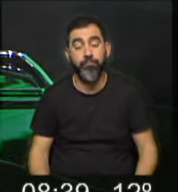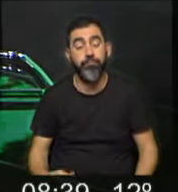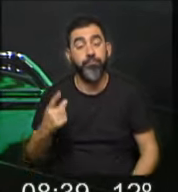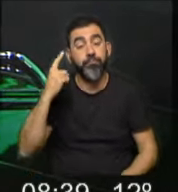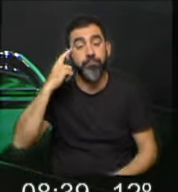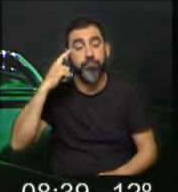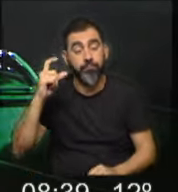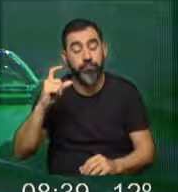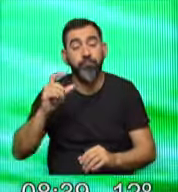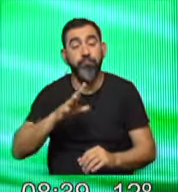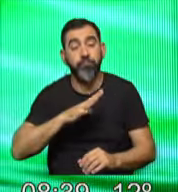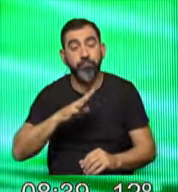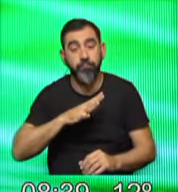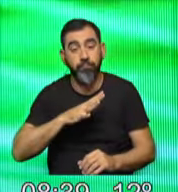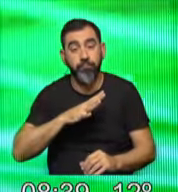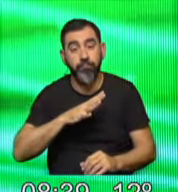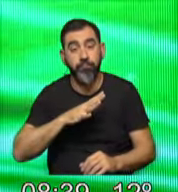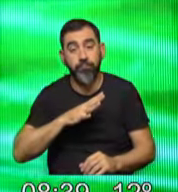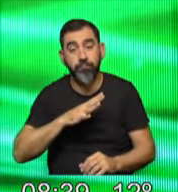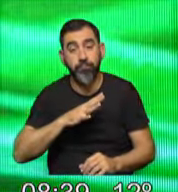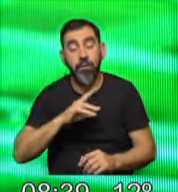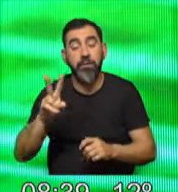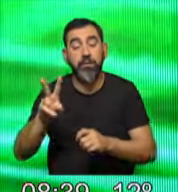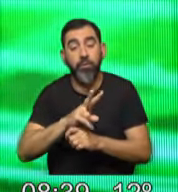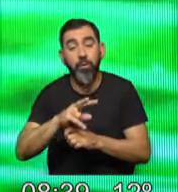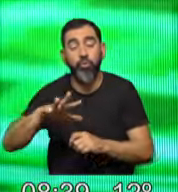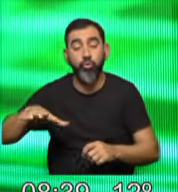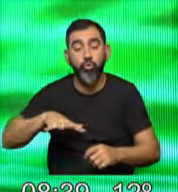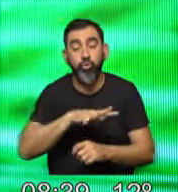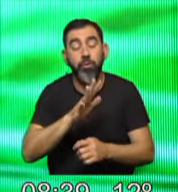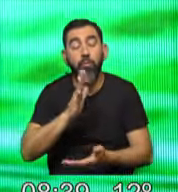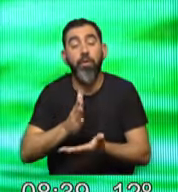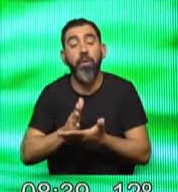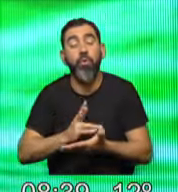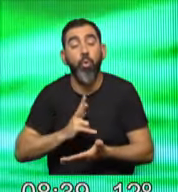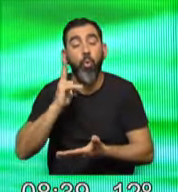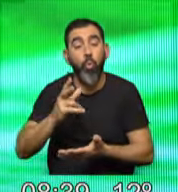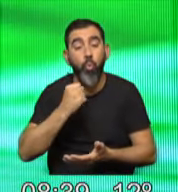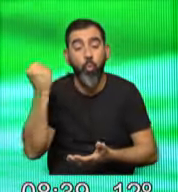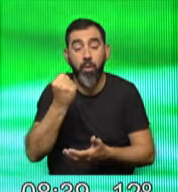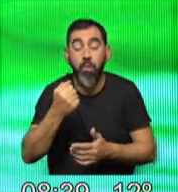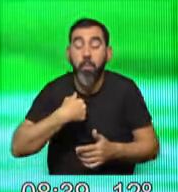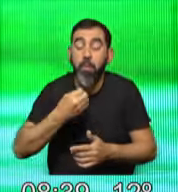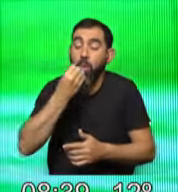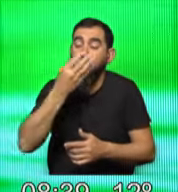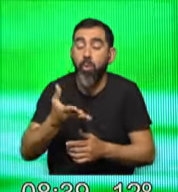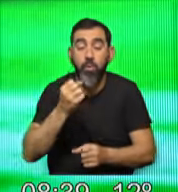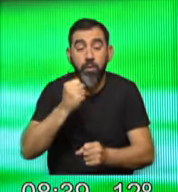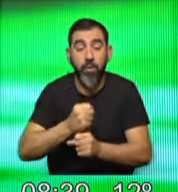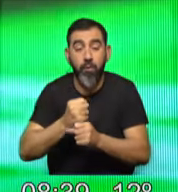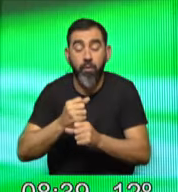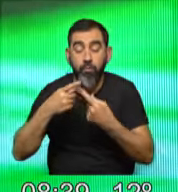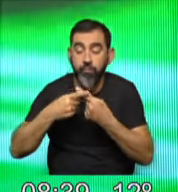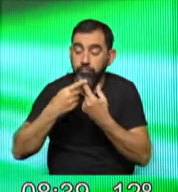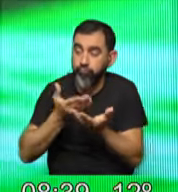fundamentales que están ubicados en considerar la seguridad social como un derecho humano fundamental que para mí Está muy bueno que el movimiento obrero lo pongan